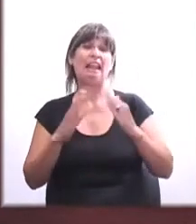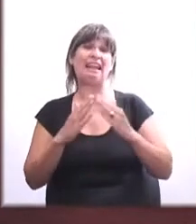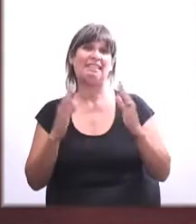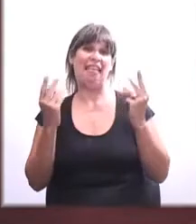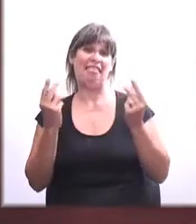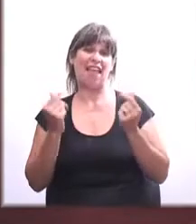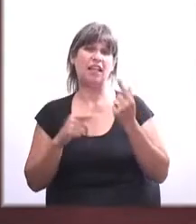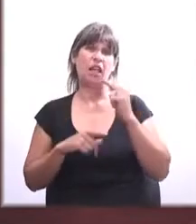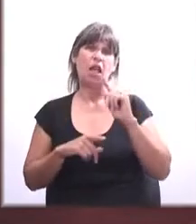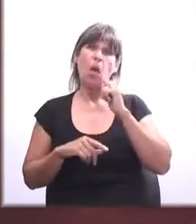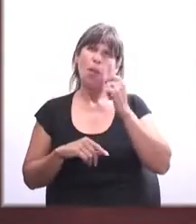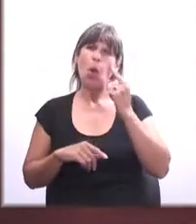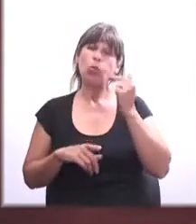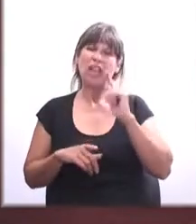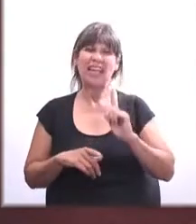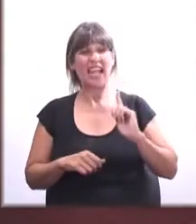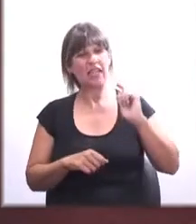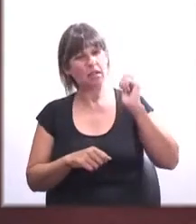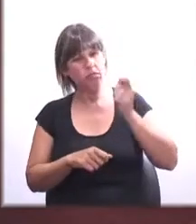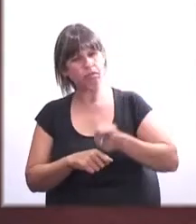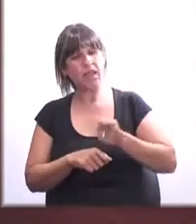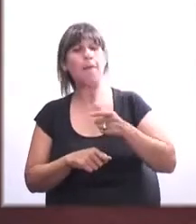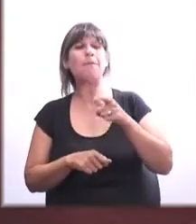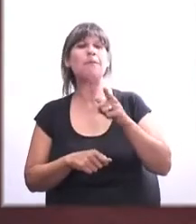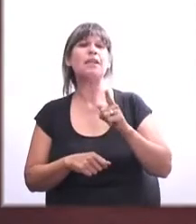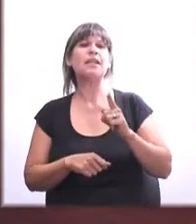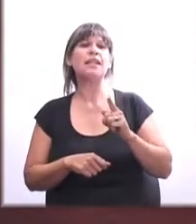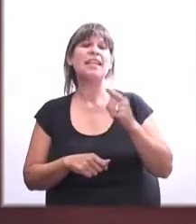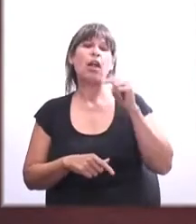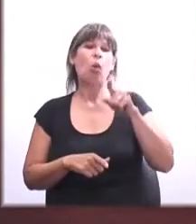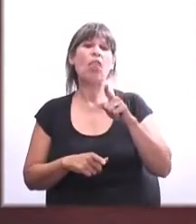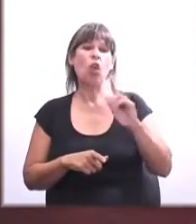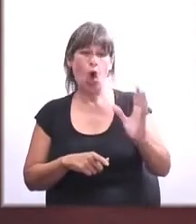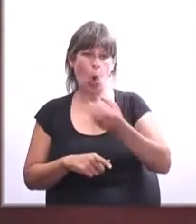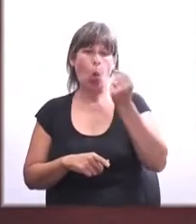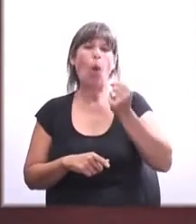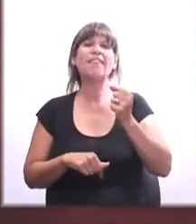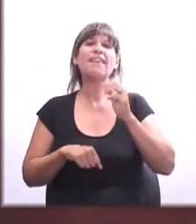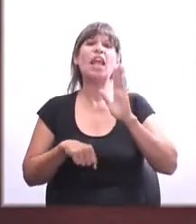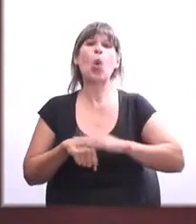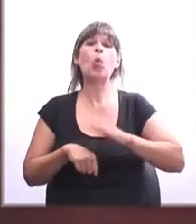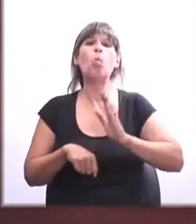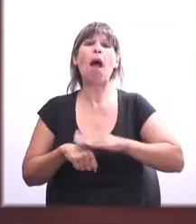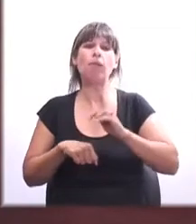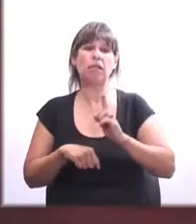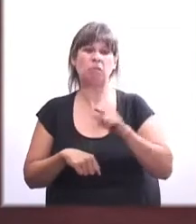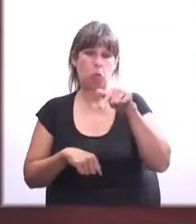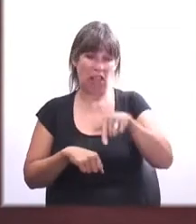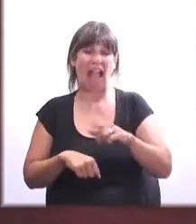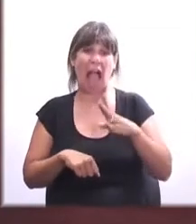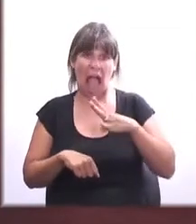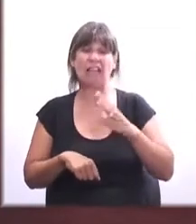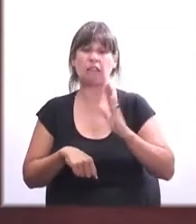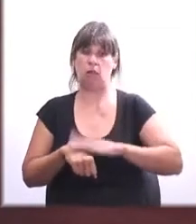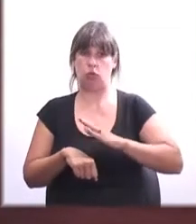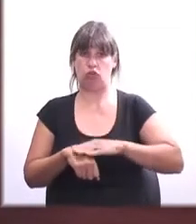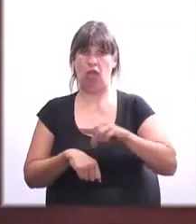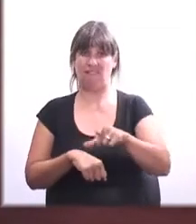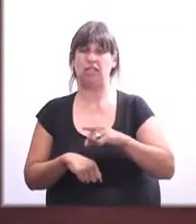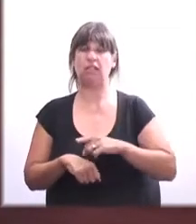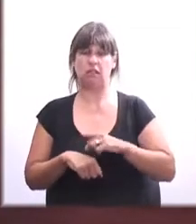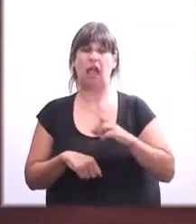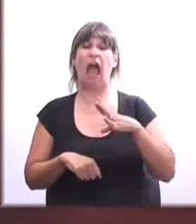me gustaría ver la sentencia cuando encuentre los culpables de este quiebre económico, porque acá tienen que haber responsables. Acá tienen que